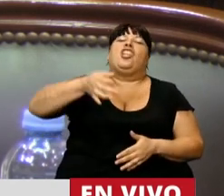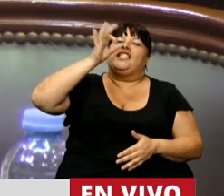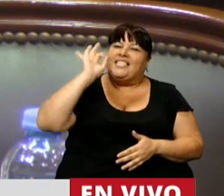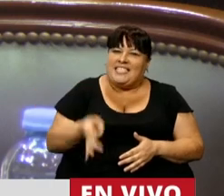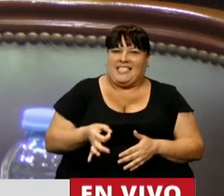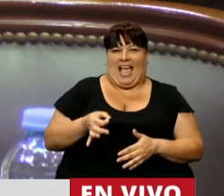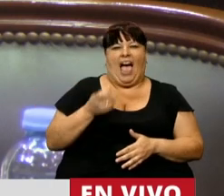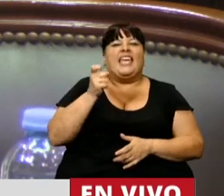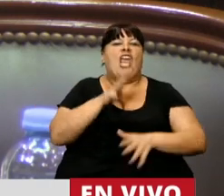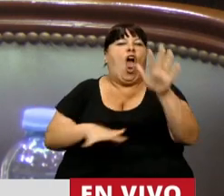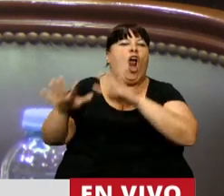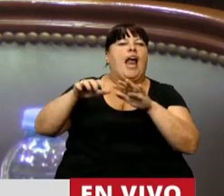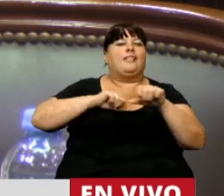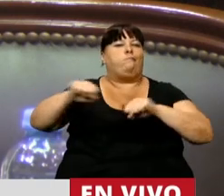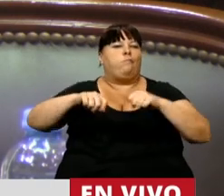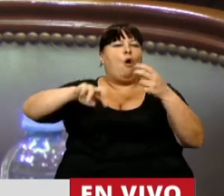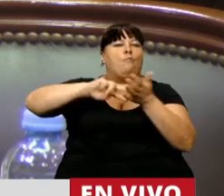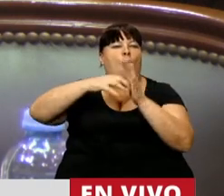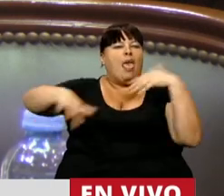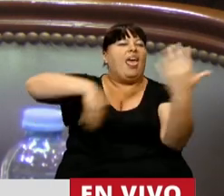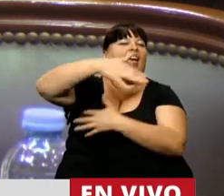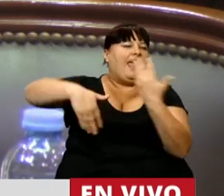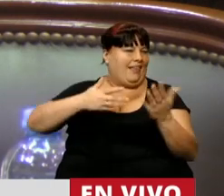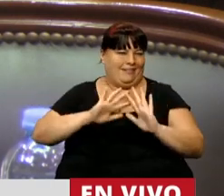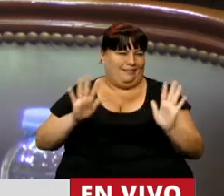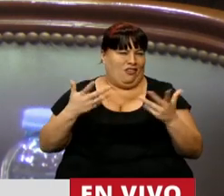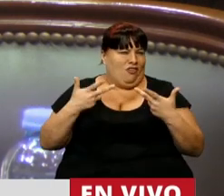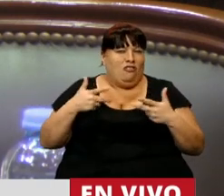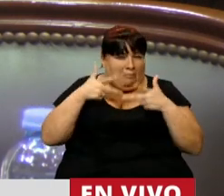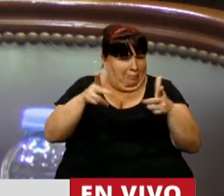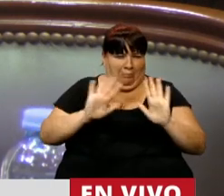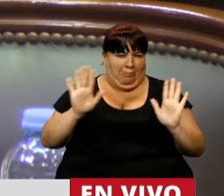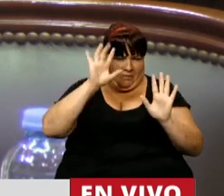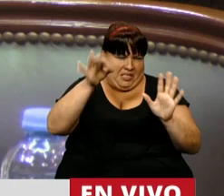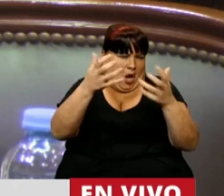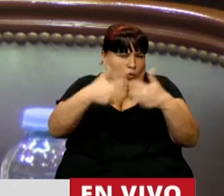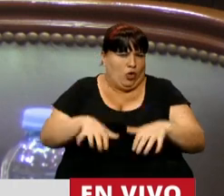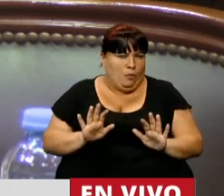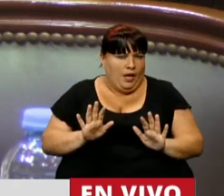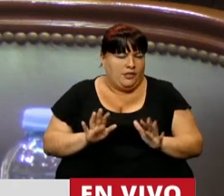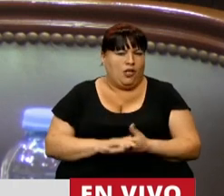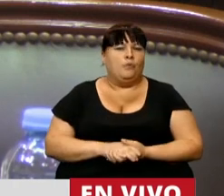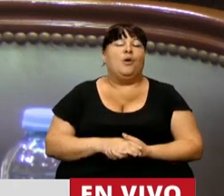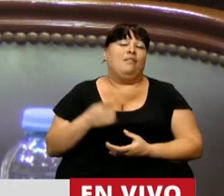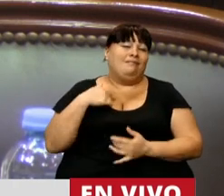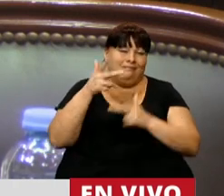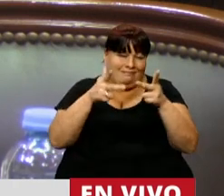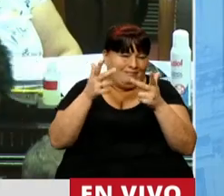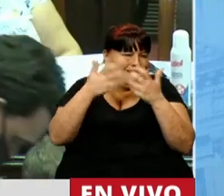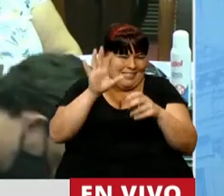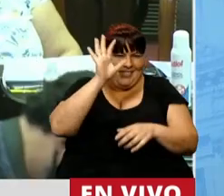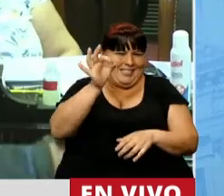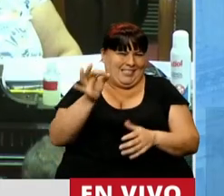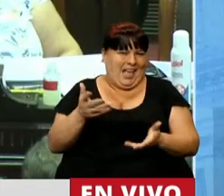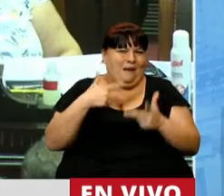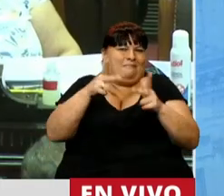quién organizaba todos estos disturbios y atropellos. No hace falta que nosotros se los digamos, porque al buen entendedor, pocas